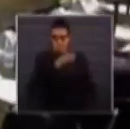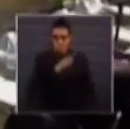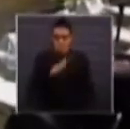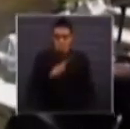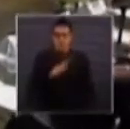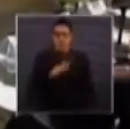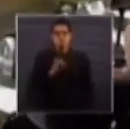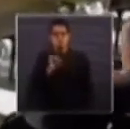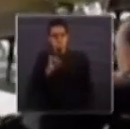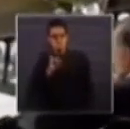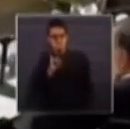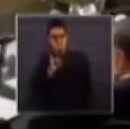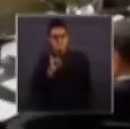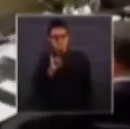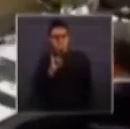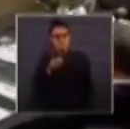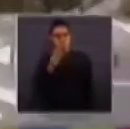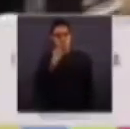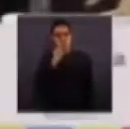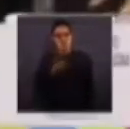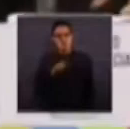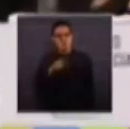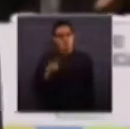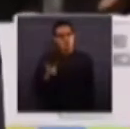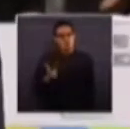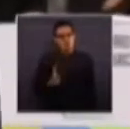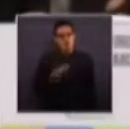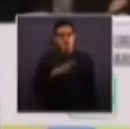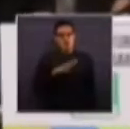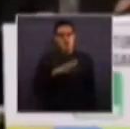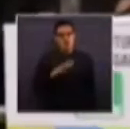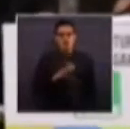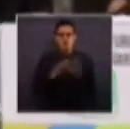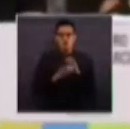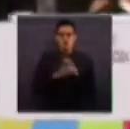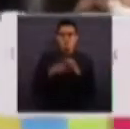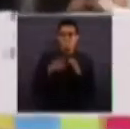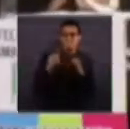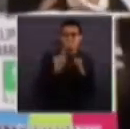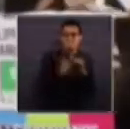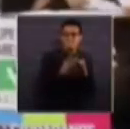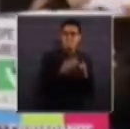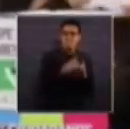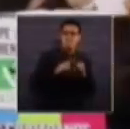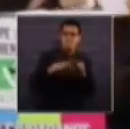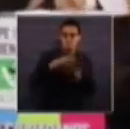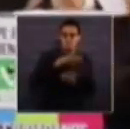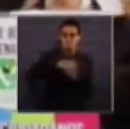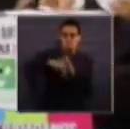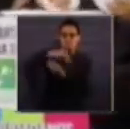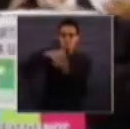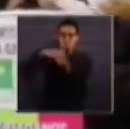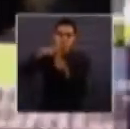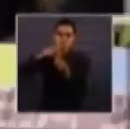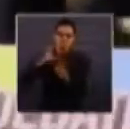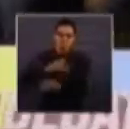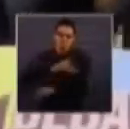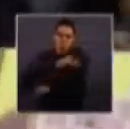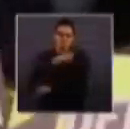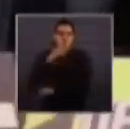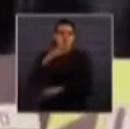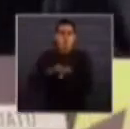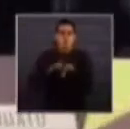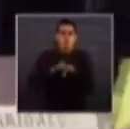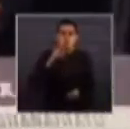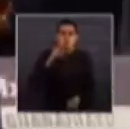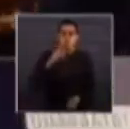bonanza de industria en Guanajuato y en consecuencia tenemos que hacer estímulos. Y por otro lado, también tenemos que edificar una política pública